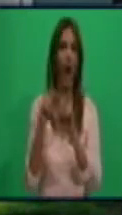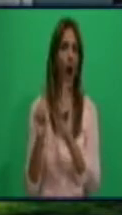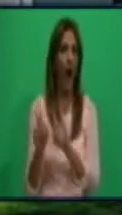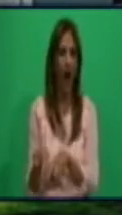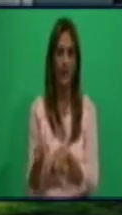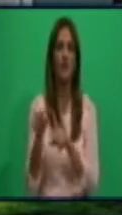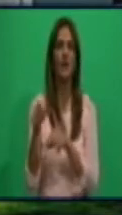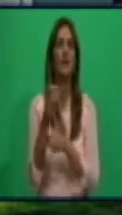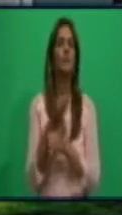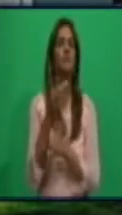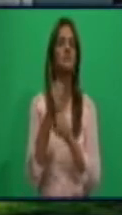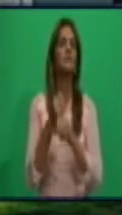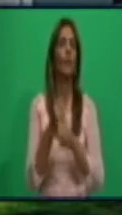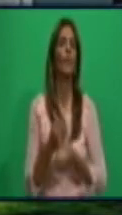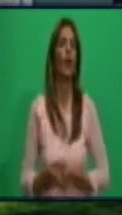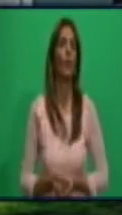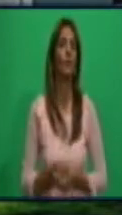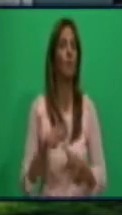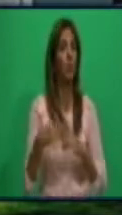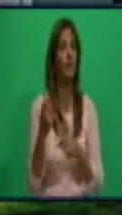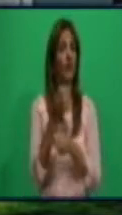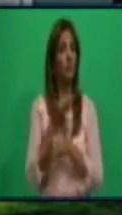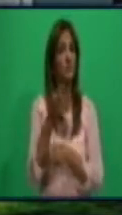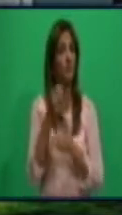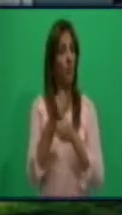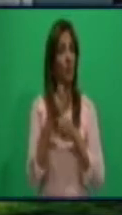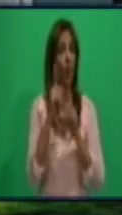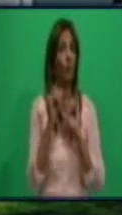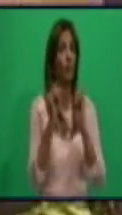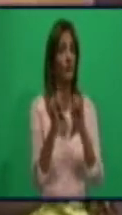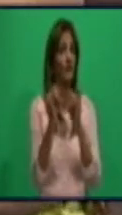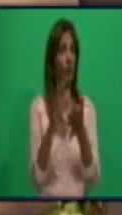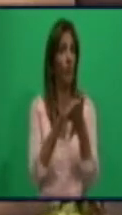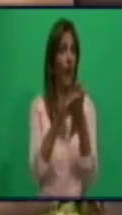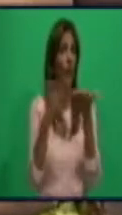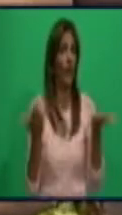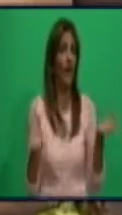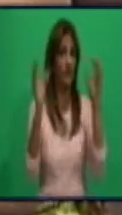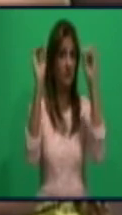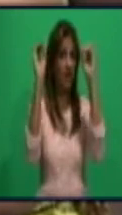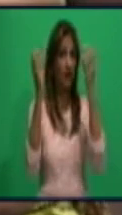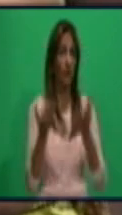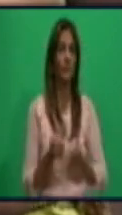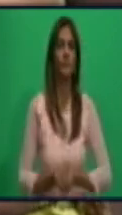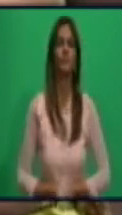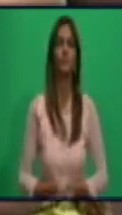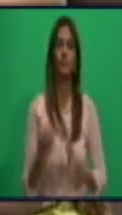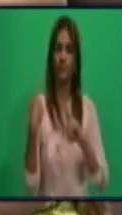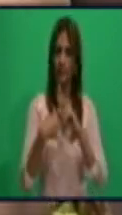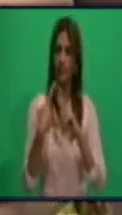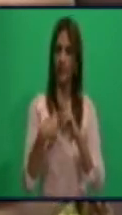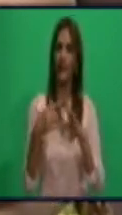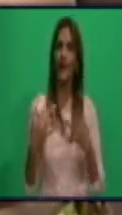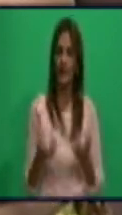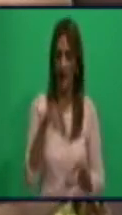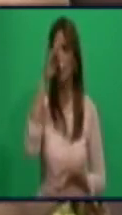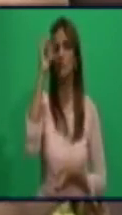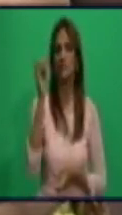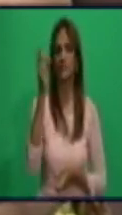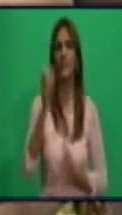lo cierto es que oficialmente no se ha dicho nada. Aclárenos estos dos casos. Bueno, en el caso de Bayamo, si Bayamo ha tenido casos, en